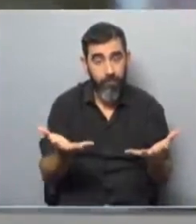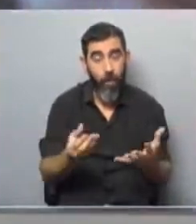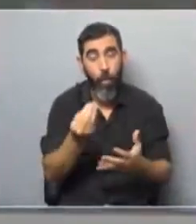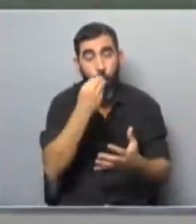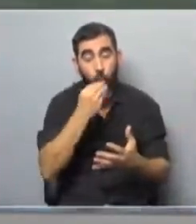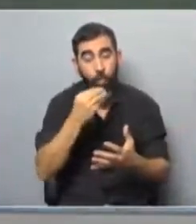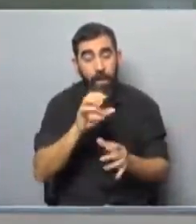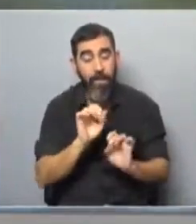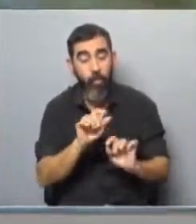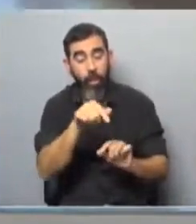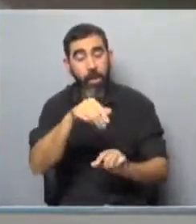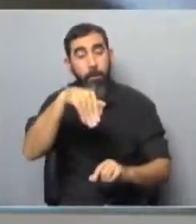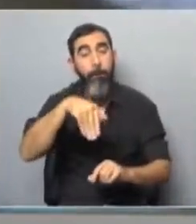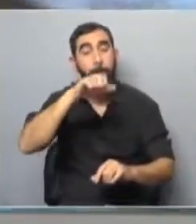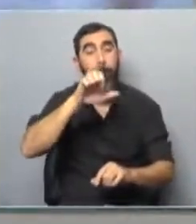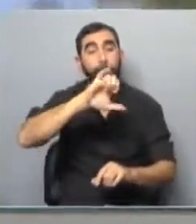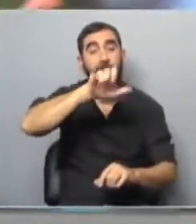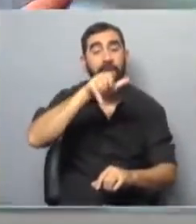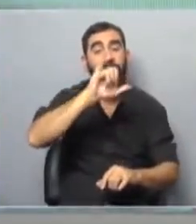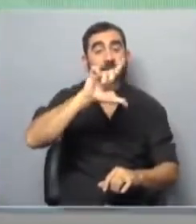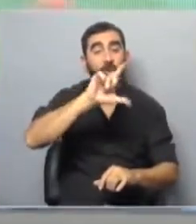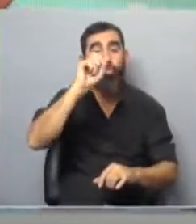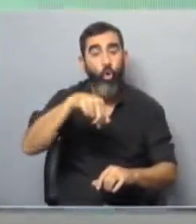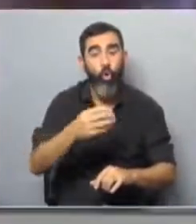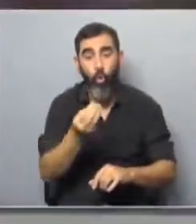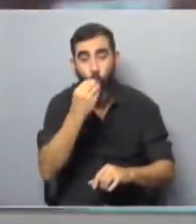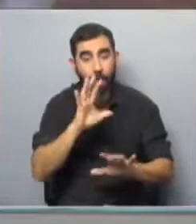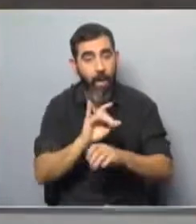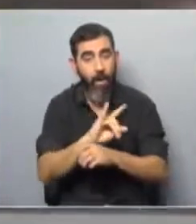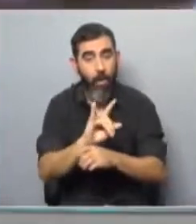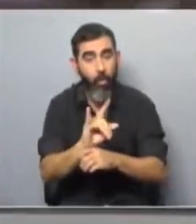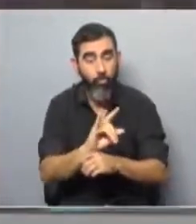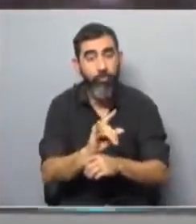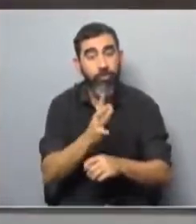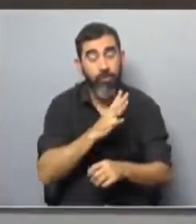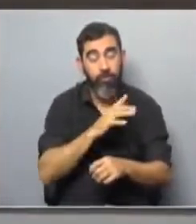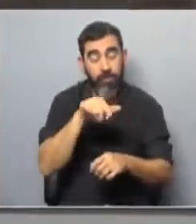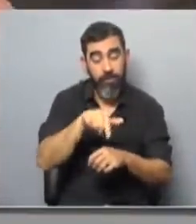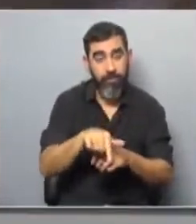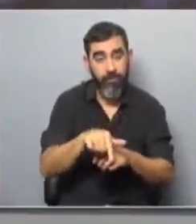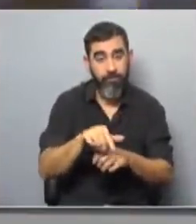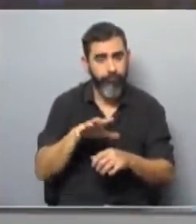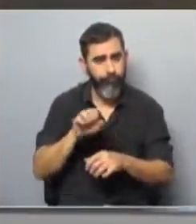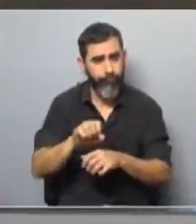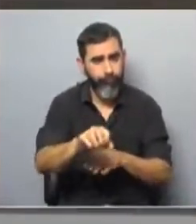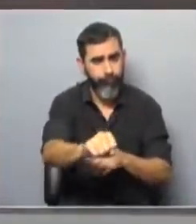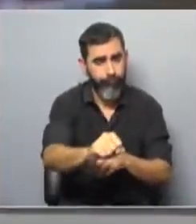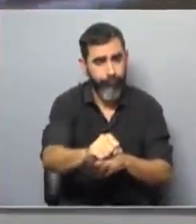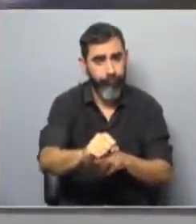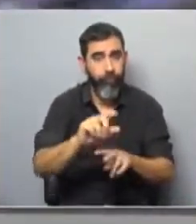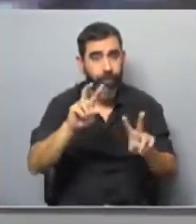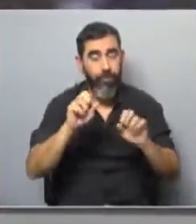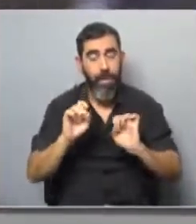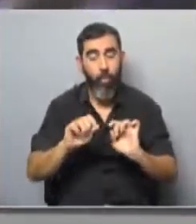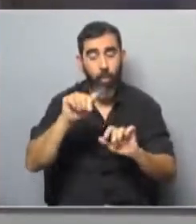mejillones autóctonos de nuestro país, en la zona costera. ¿Se los come? Mejillón azul se los come. Entonces es un voraz predador sobre fauna